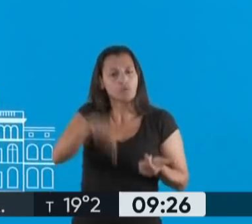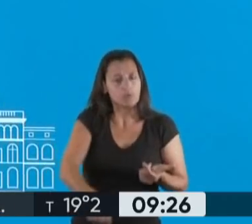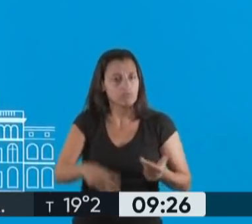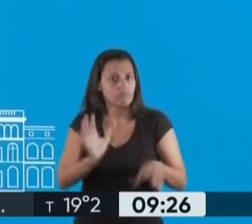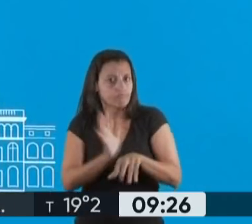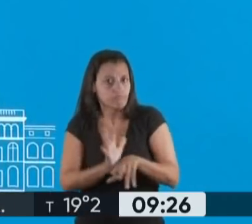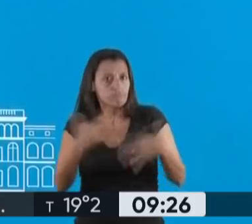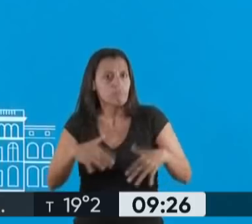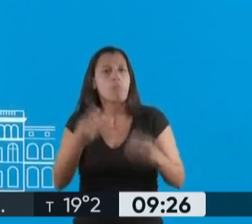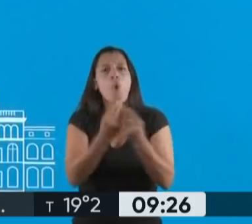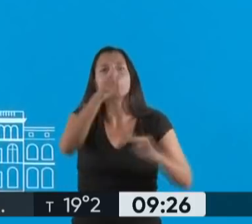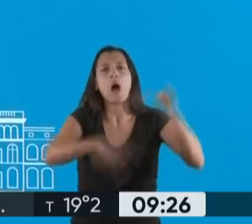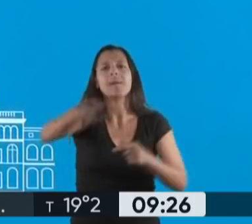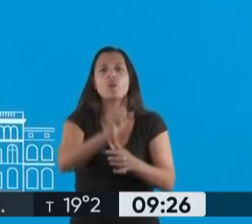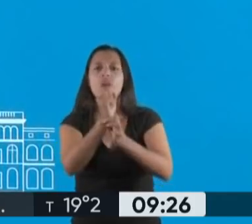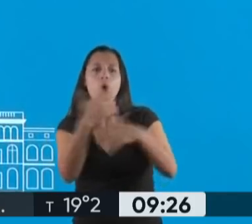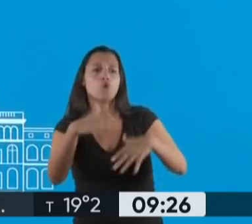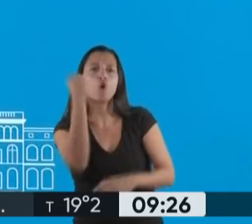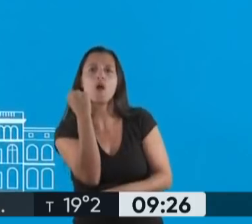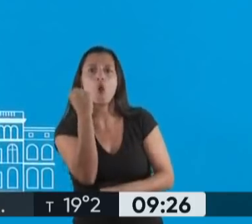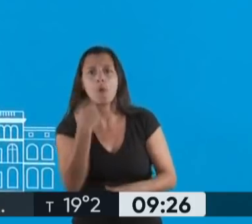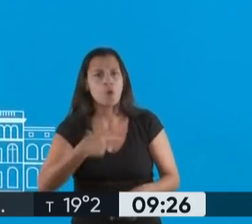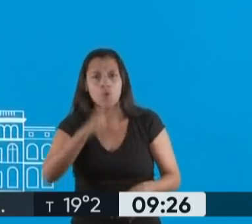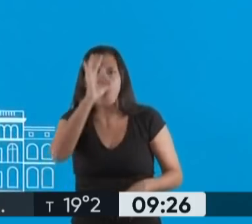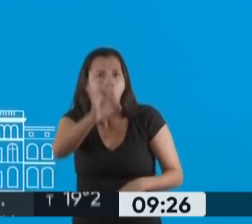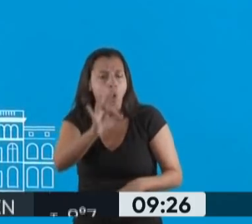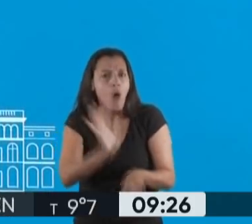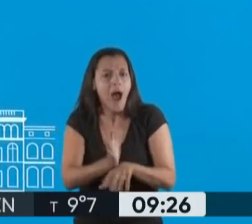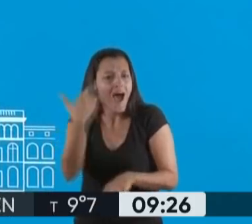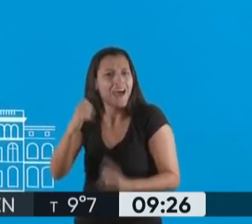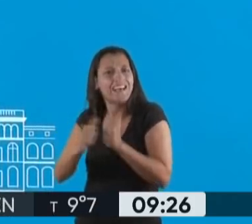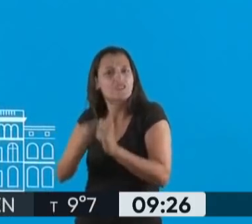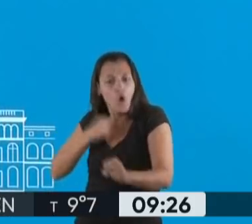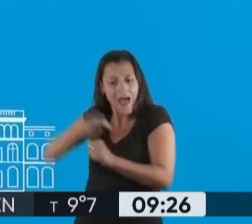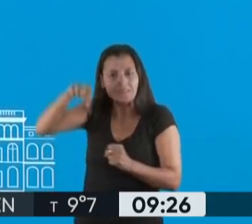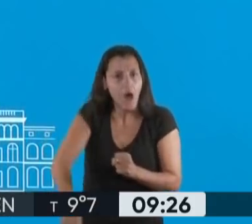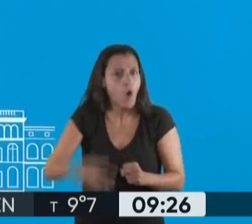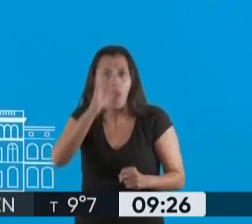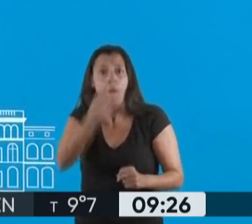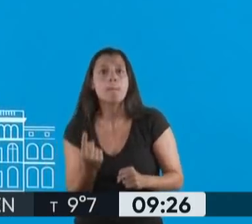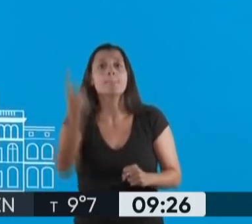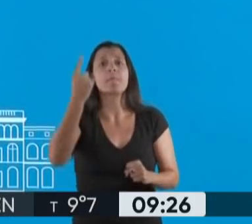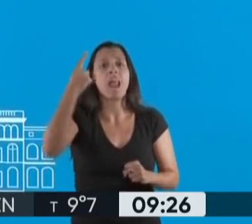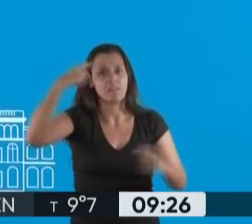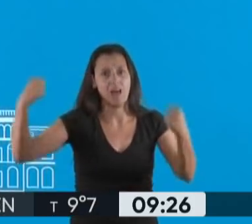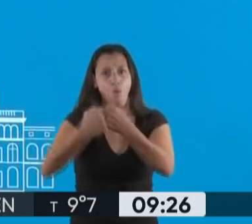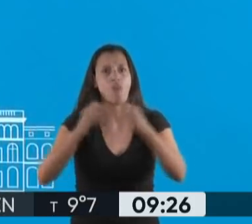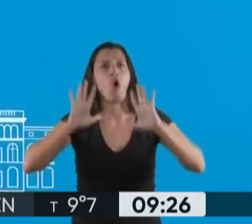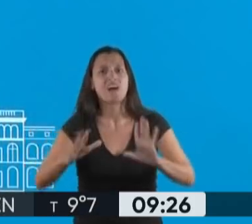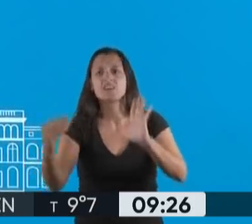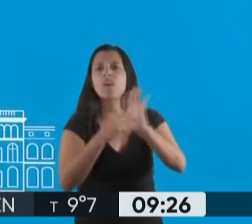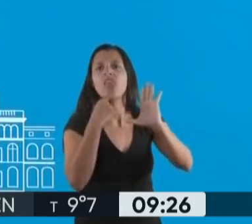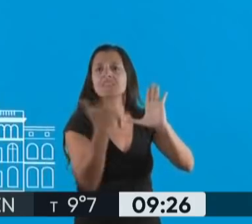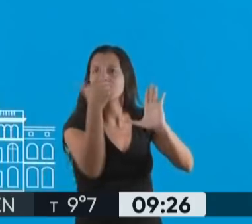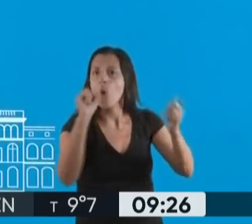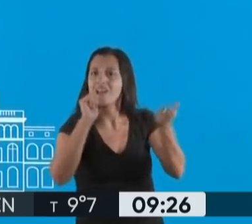muchos economistas nunca en la historia del Fondo Monetario Internacional se llegó a un acuerdo en el cual el fondo no exigiera reformas estructurales en la